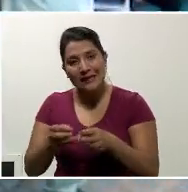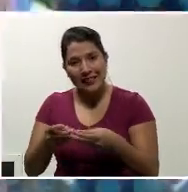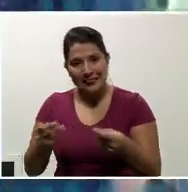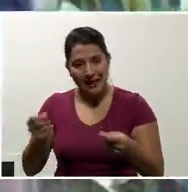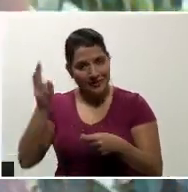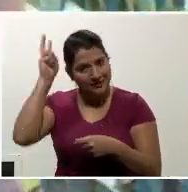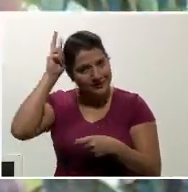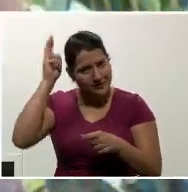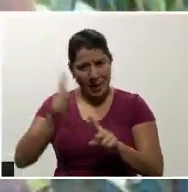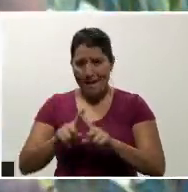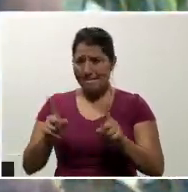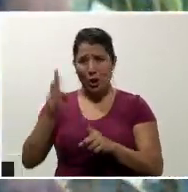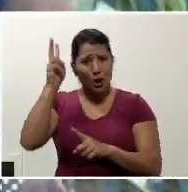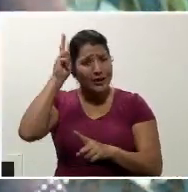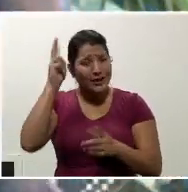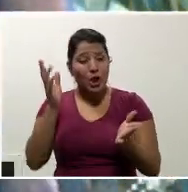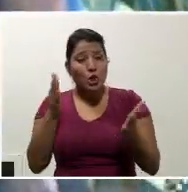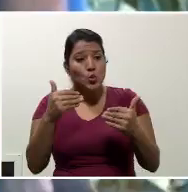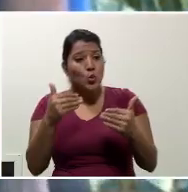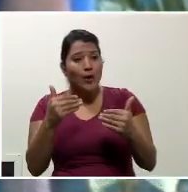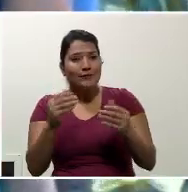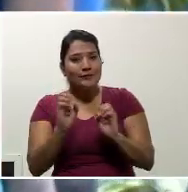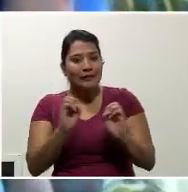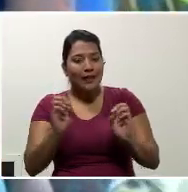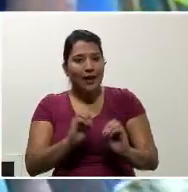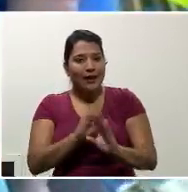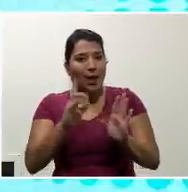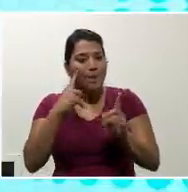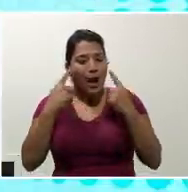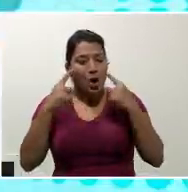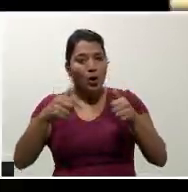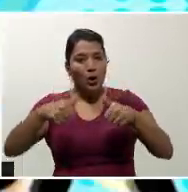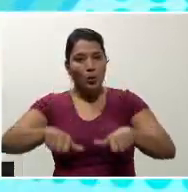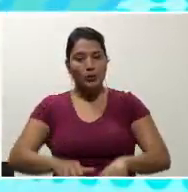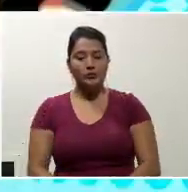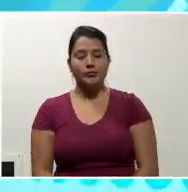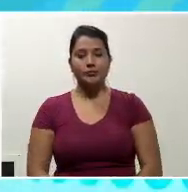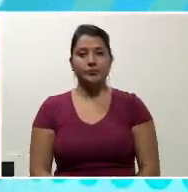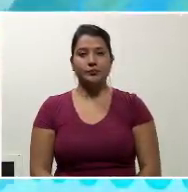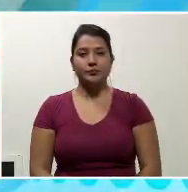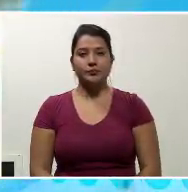los indígenas señalan que no hay acciones claras de algún acuerdo.